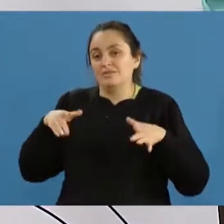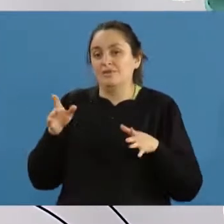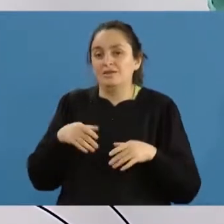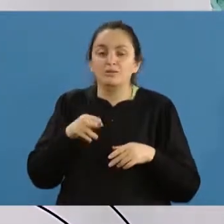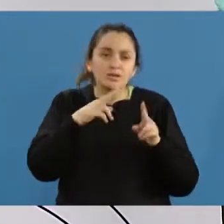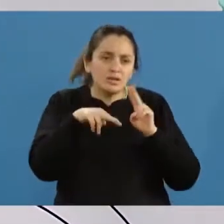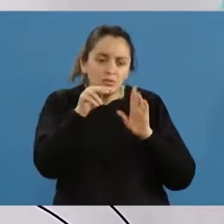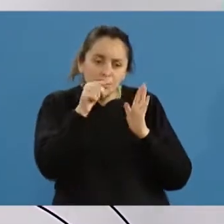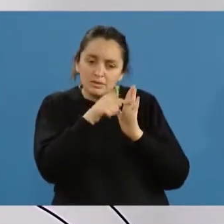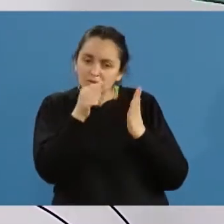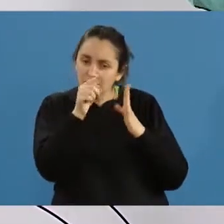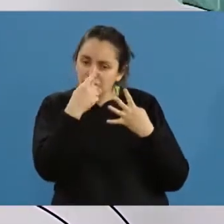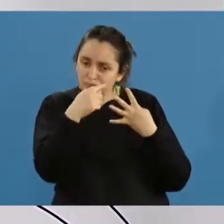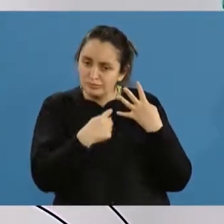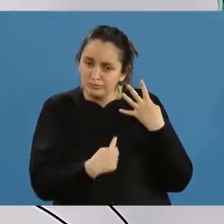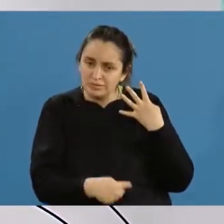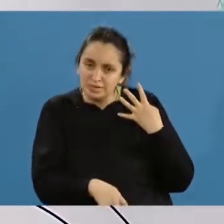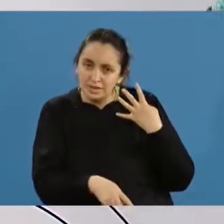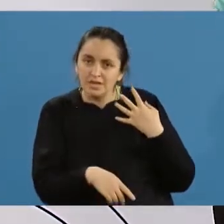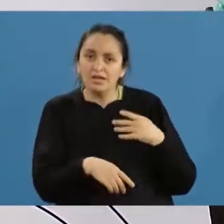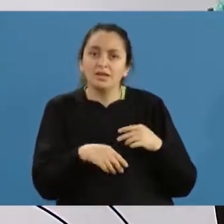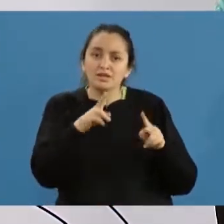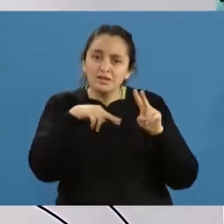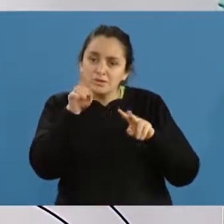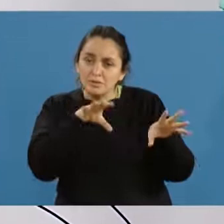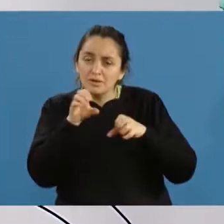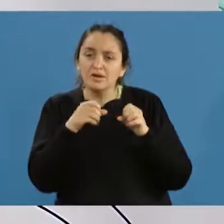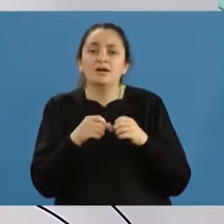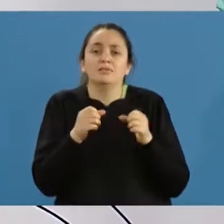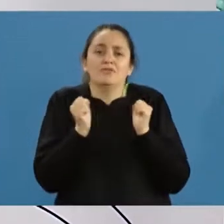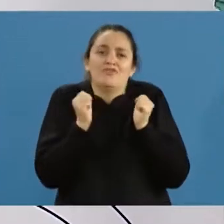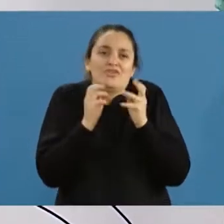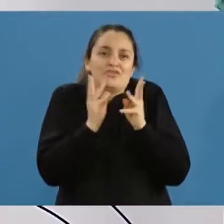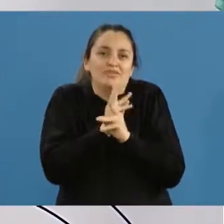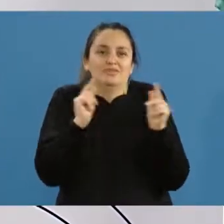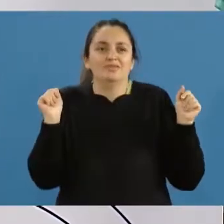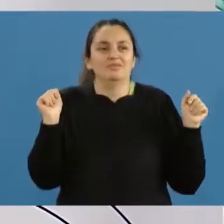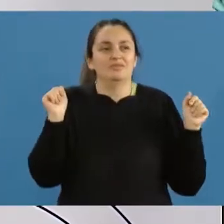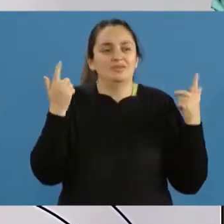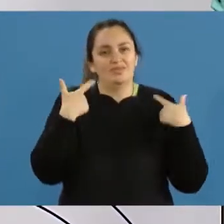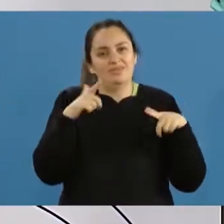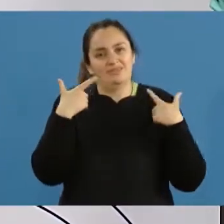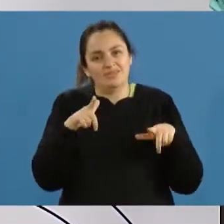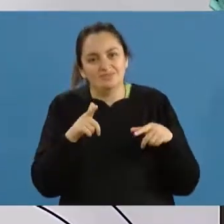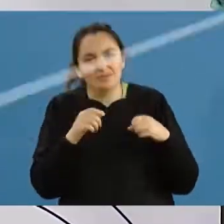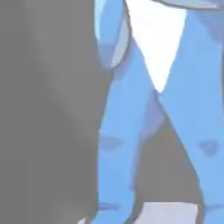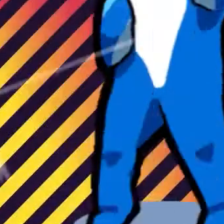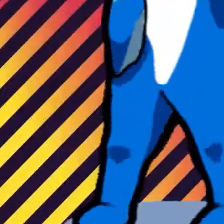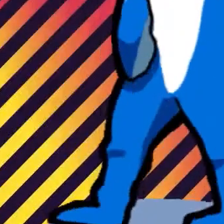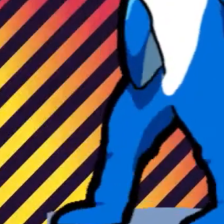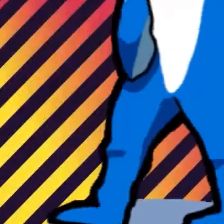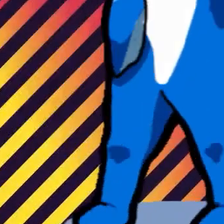salen en pantalla. Que van a salir en pantalla. Y chau frío, chau frío. Chau frío. Chau frío. Y hola diversión. Dale, vamos por eso. Arrancamos,